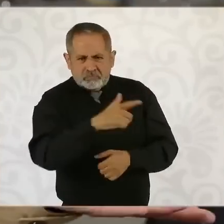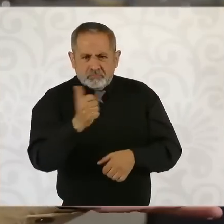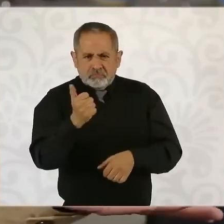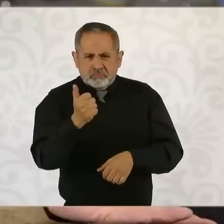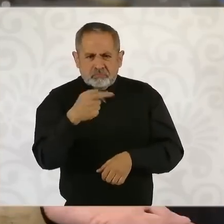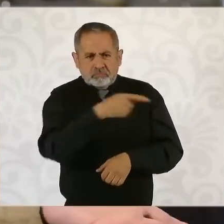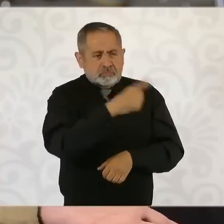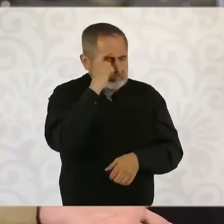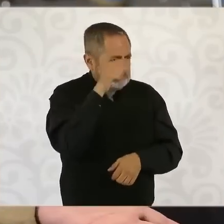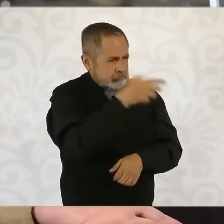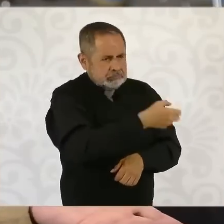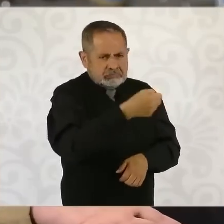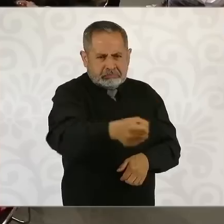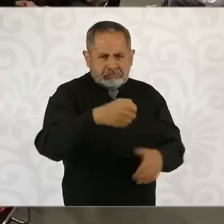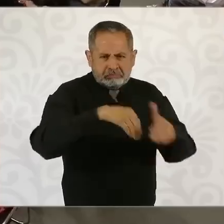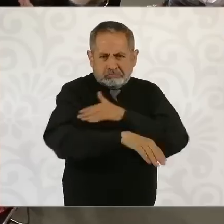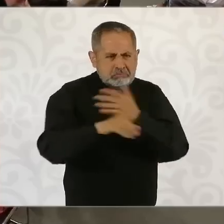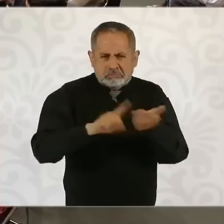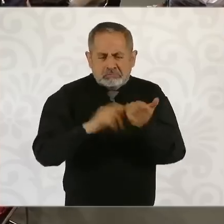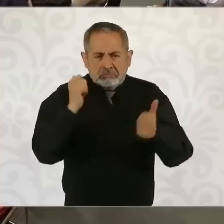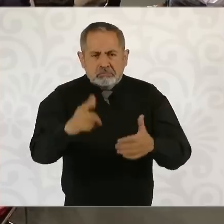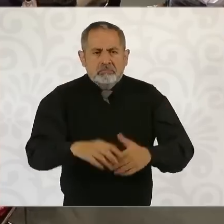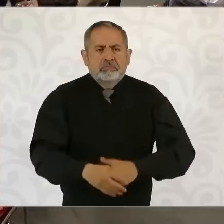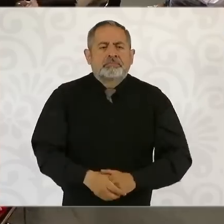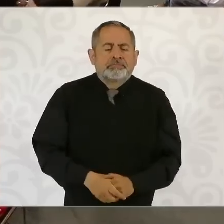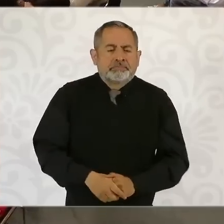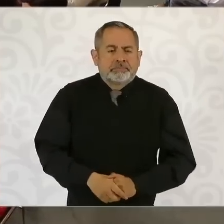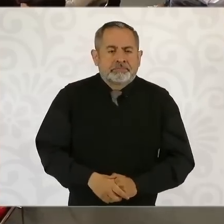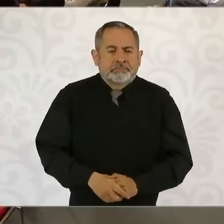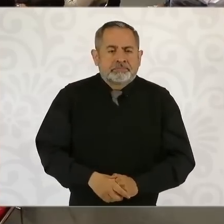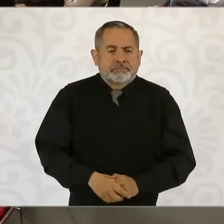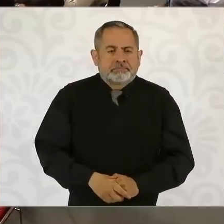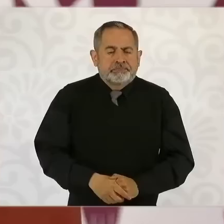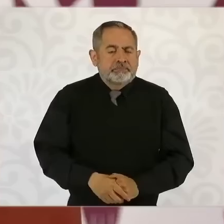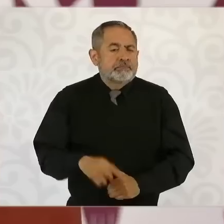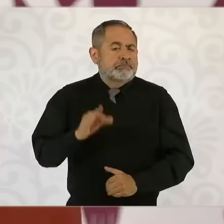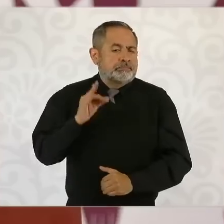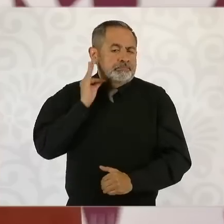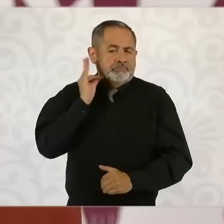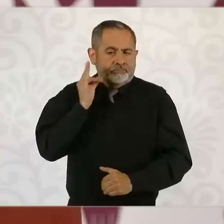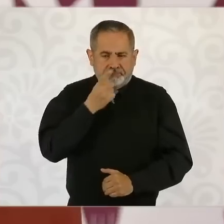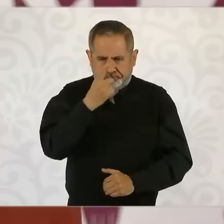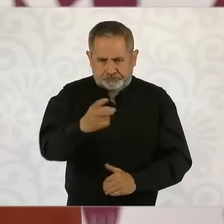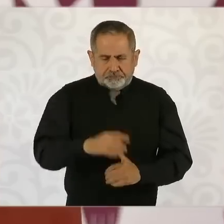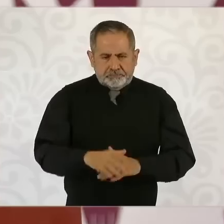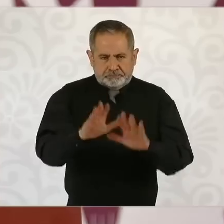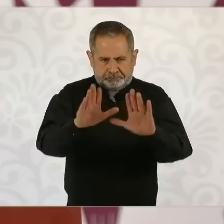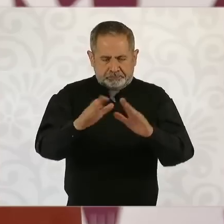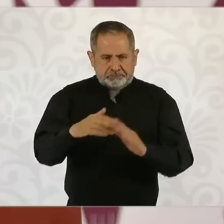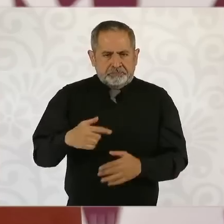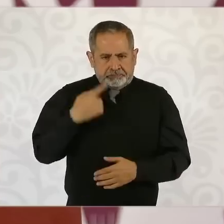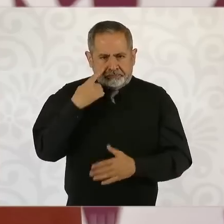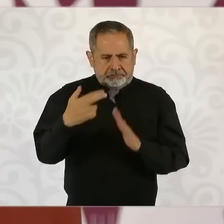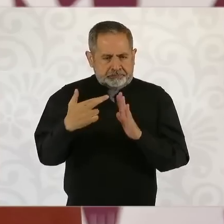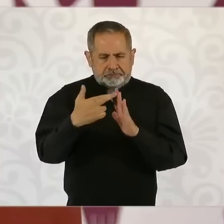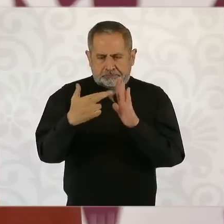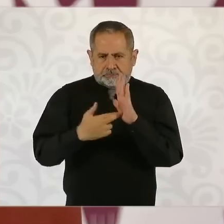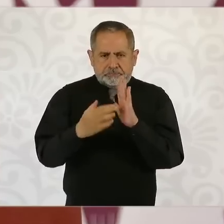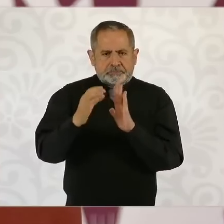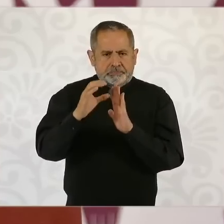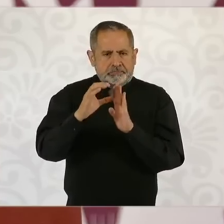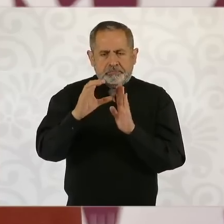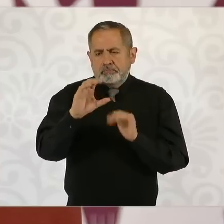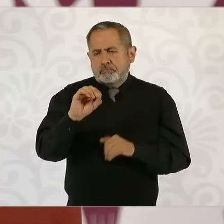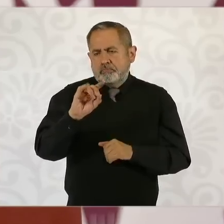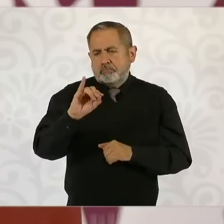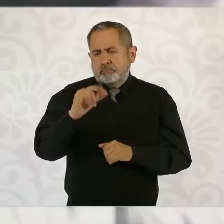administrativa, en todo caso, ante el Consejo de la Judicatura? Pero déjeme explicarle, mire, de acuerdo con el Código Nacional de Procedimientos